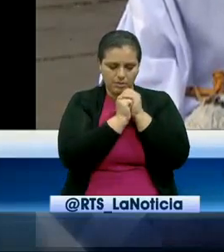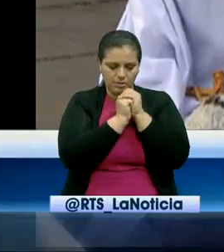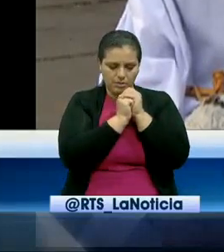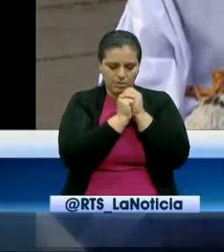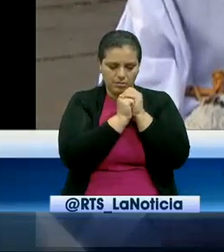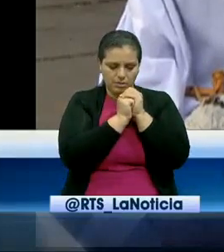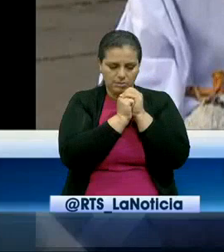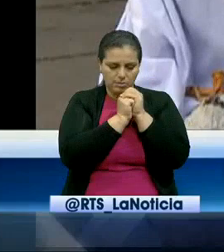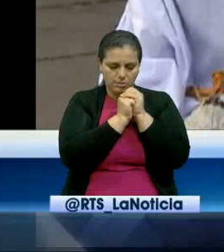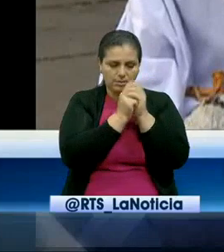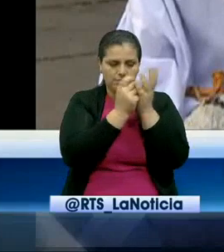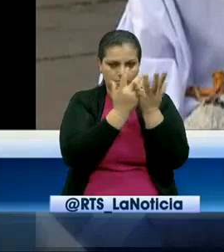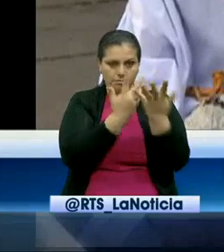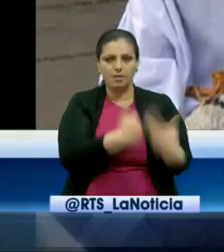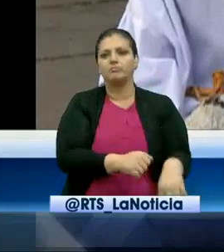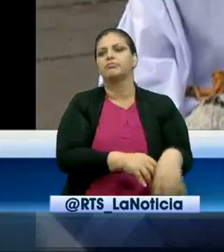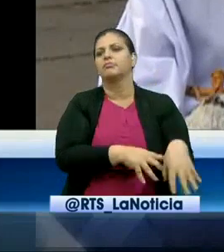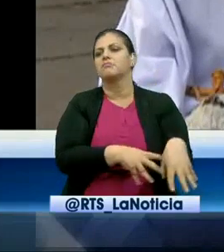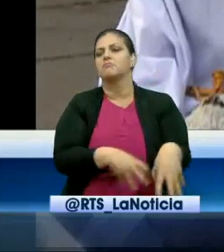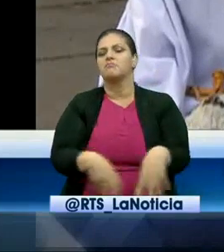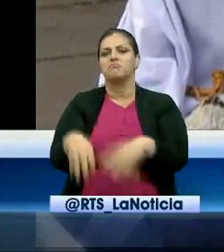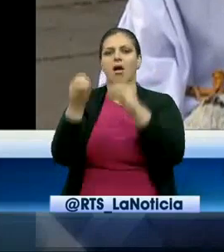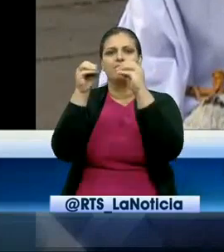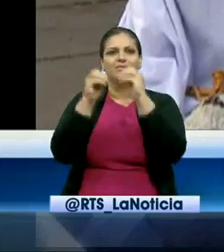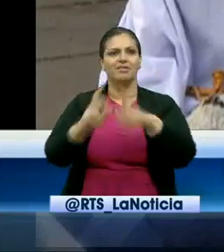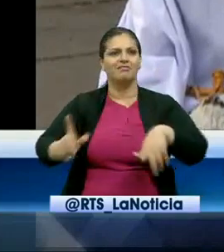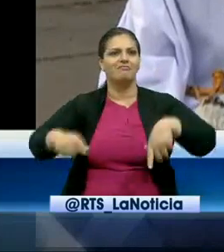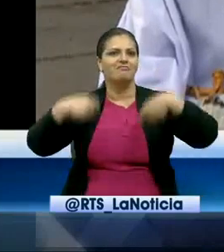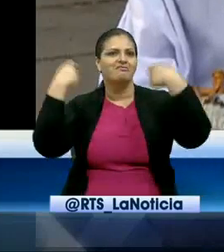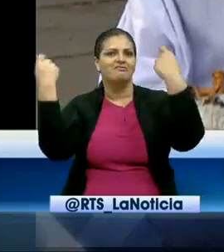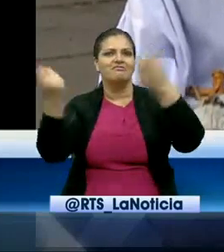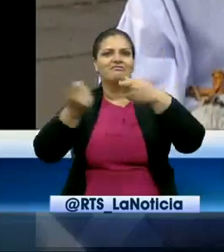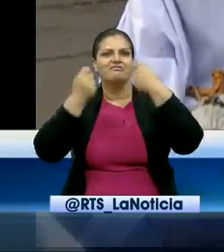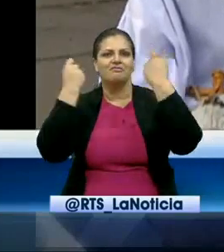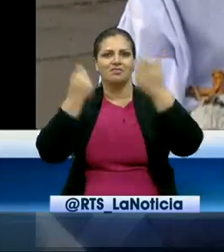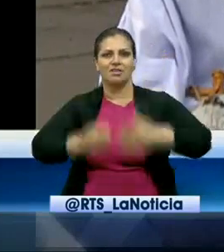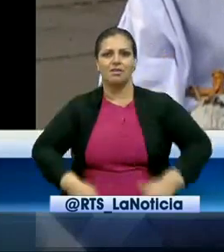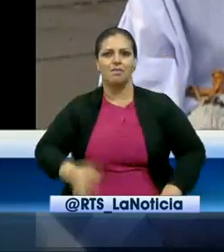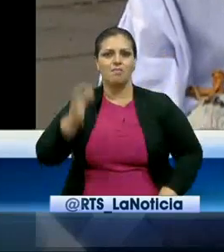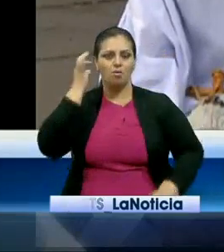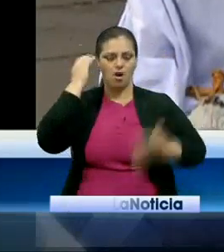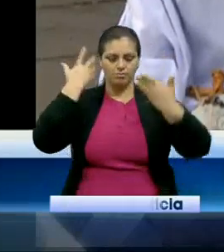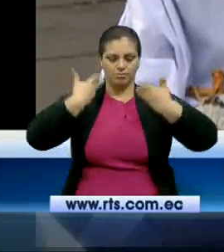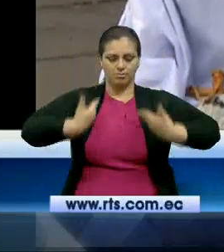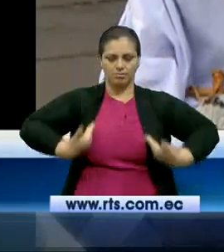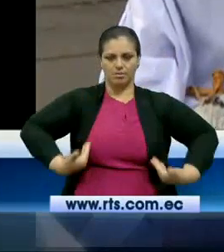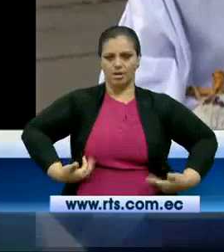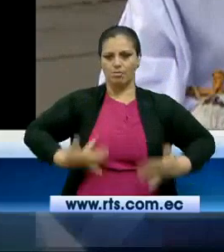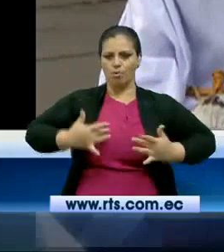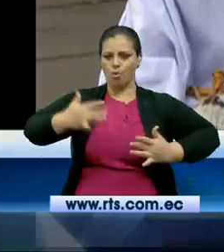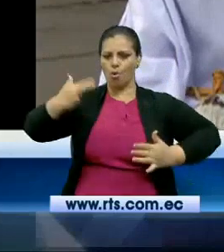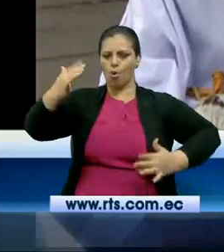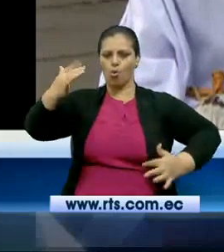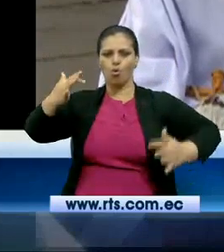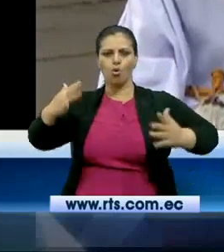personajes, la cumbayeña siempre vestida con su centro, con su blusa de manga de telespejo, con su sombrero, con